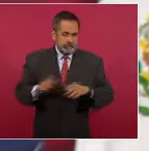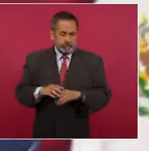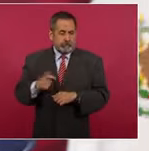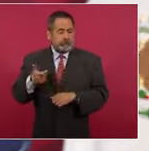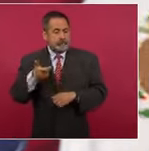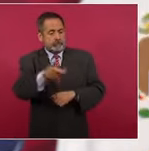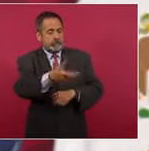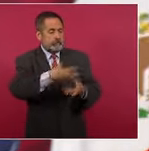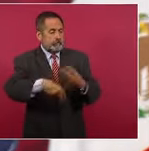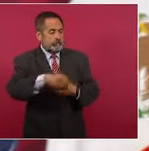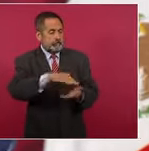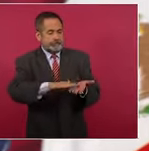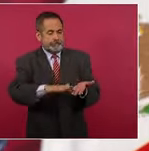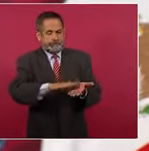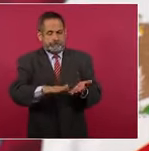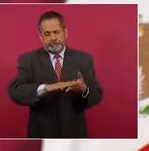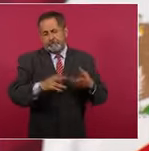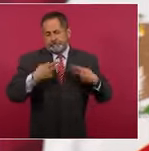daño,